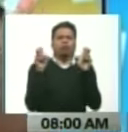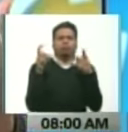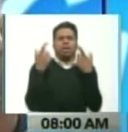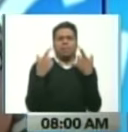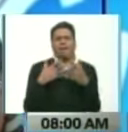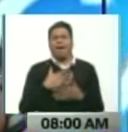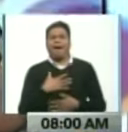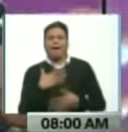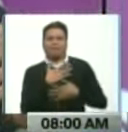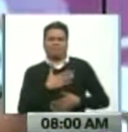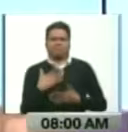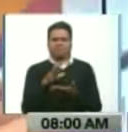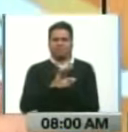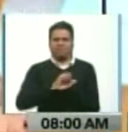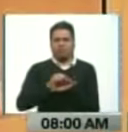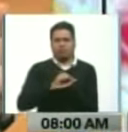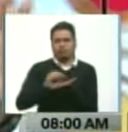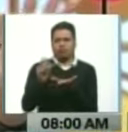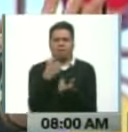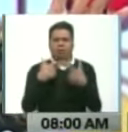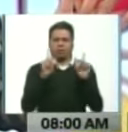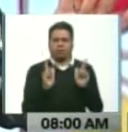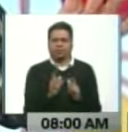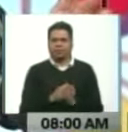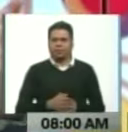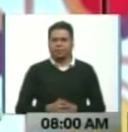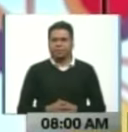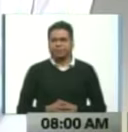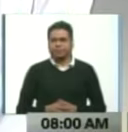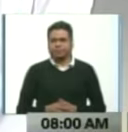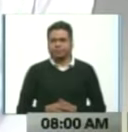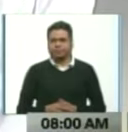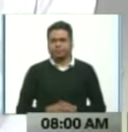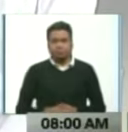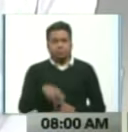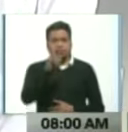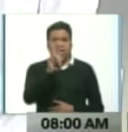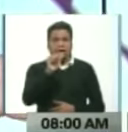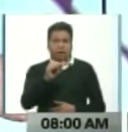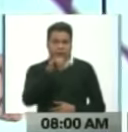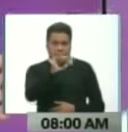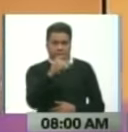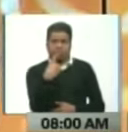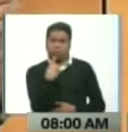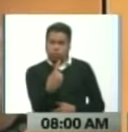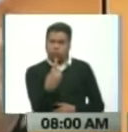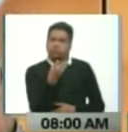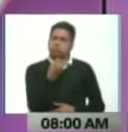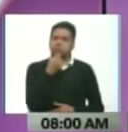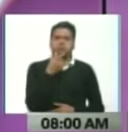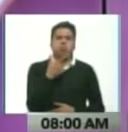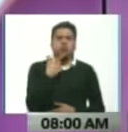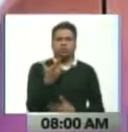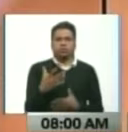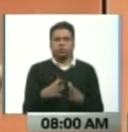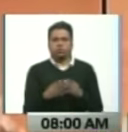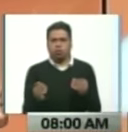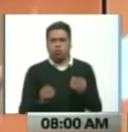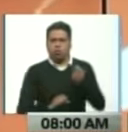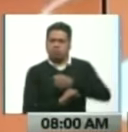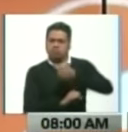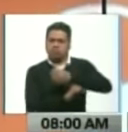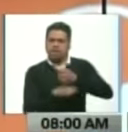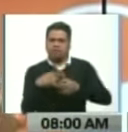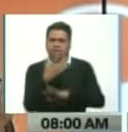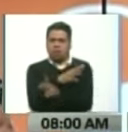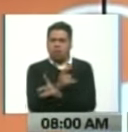pero el mercado real, Ray lo dice bien bonito y lo que es en objeto, el fundamento del juego. Pero la